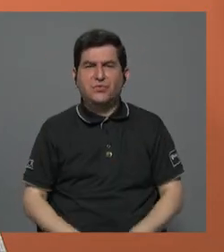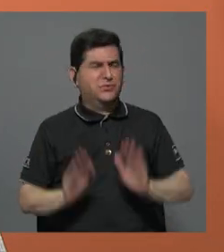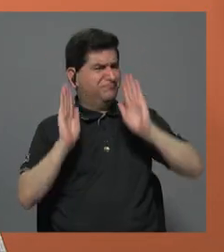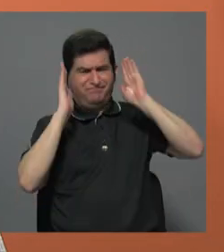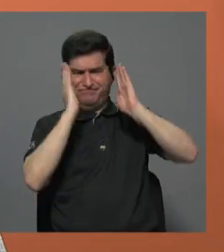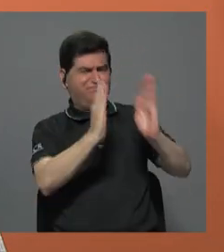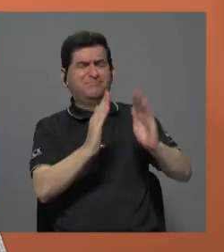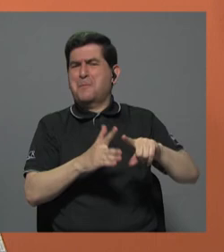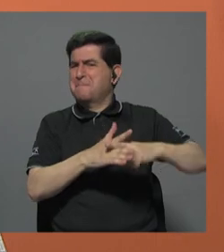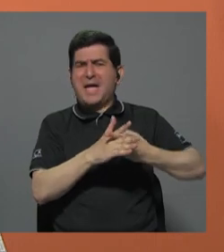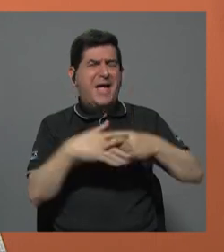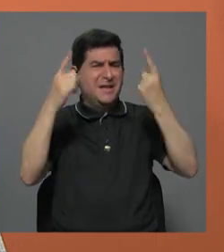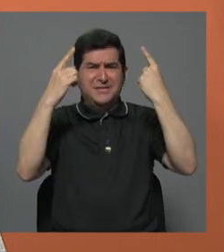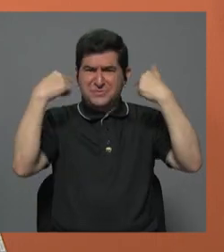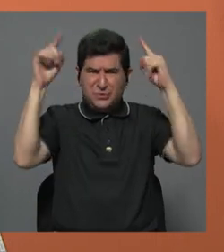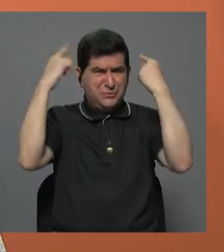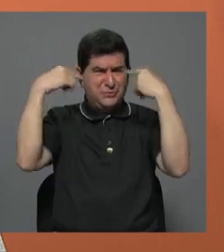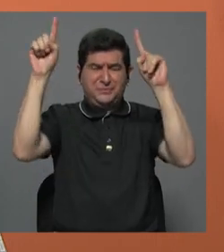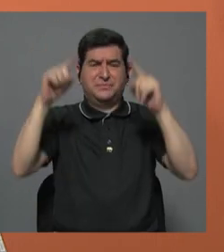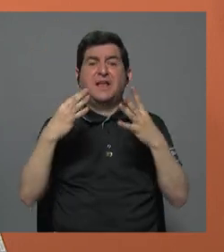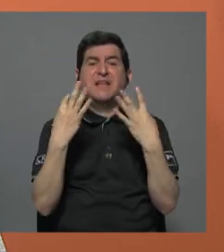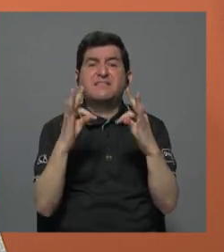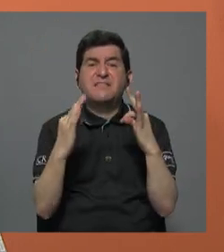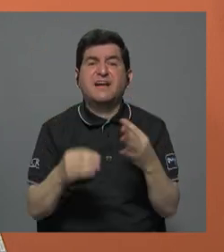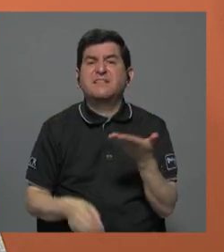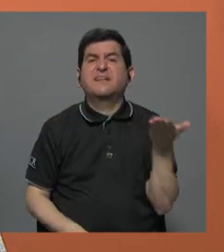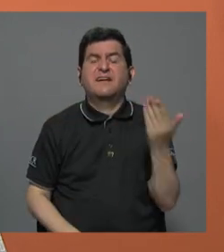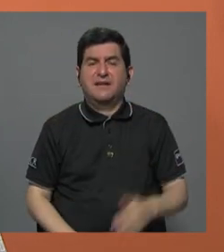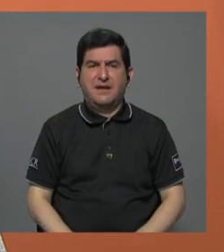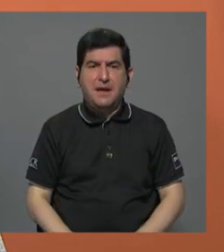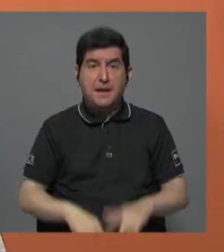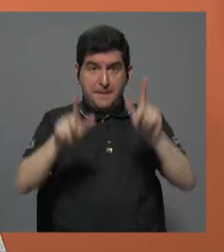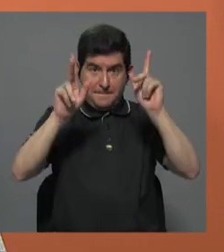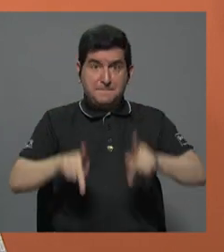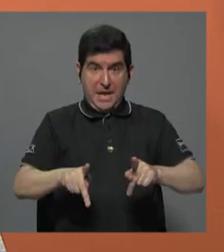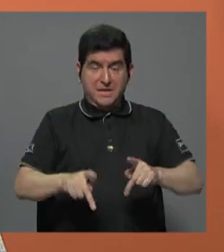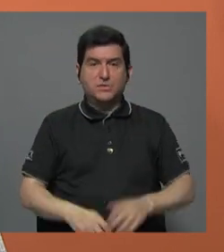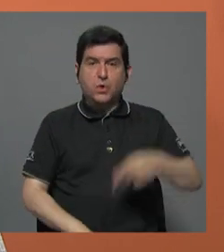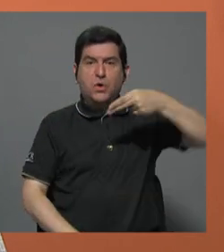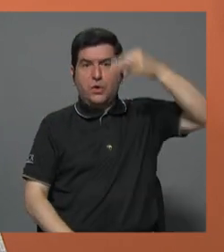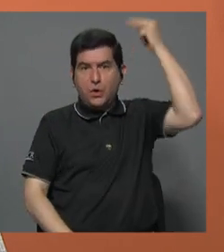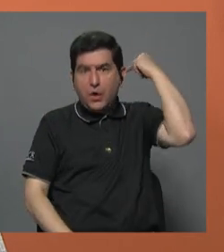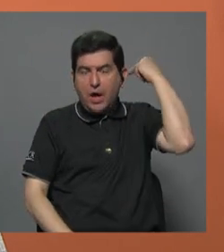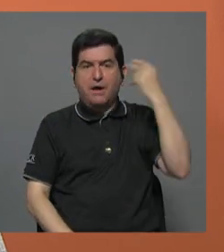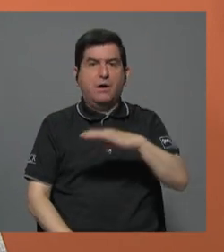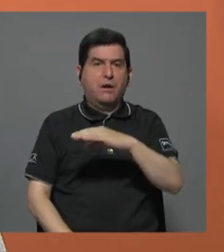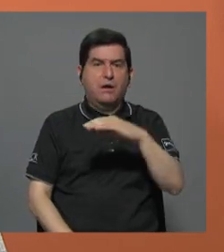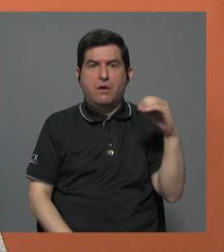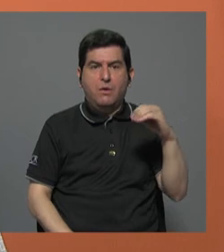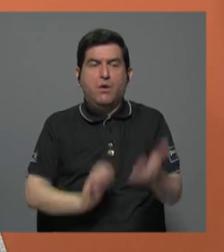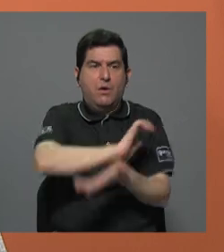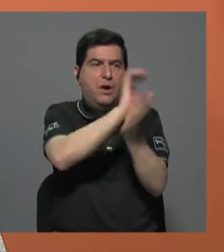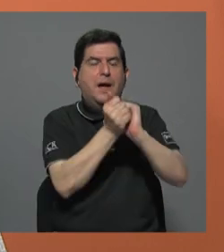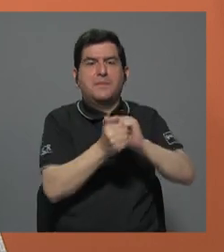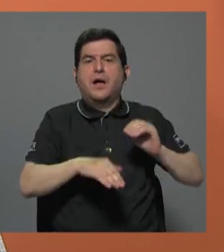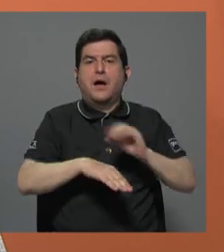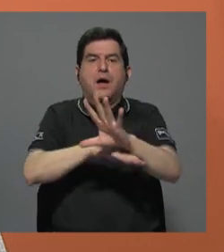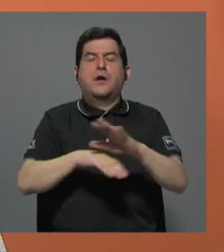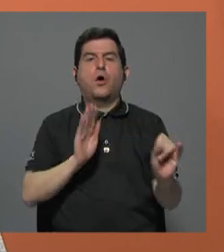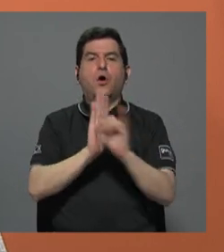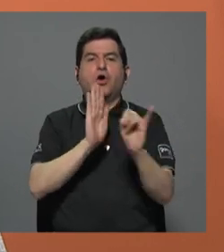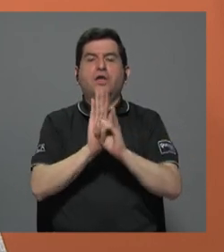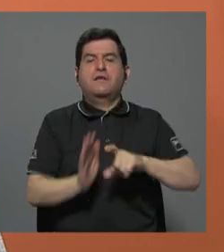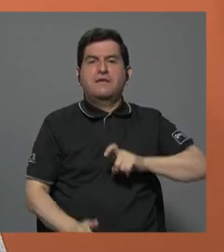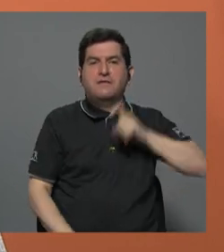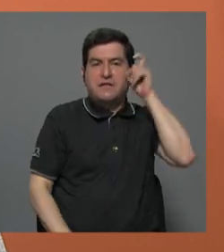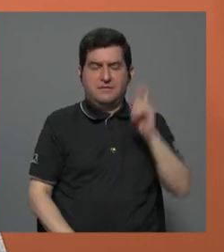como como mecanismos eficientes porque lo que buscan es esto es generar que una persona pues homosexual pues cambie su orientación o su identidad sexual